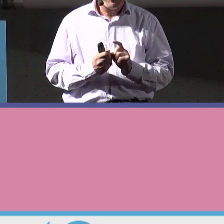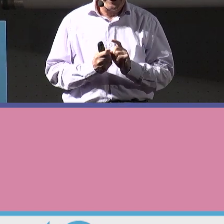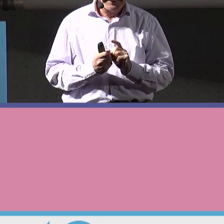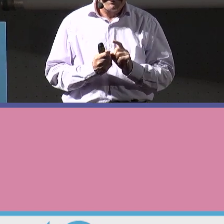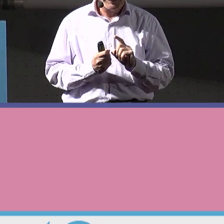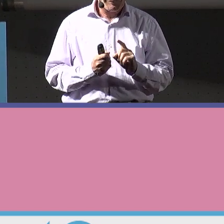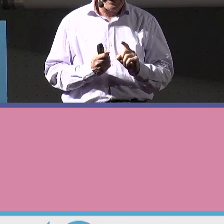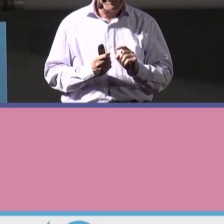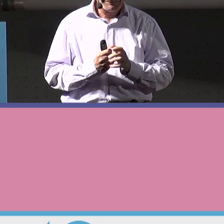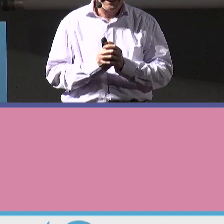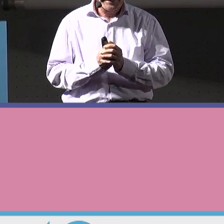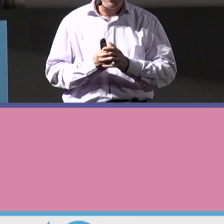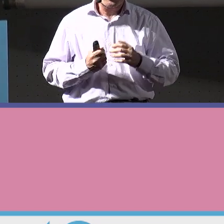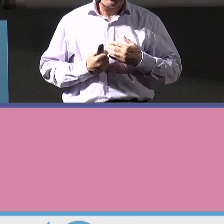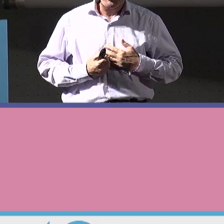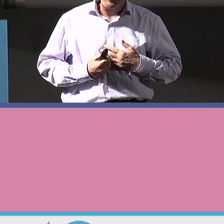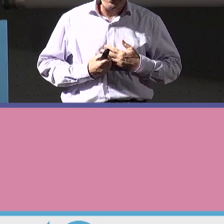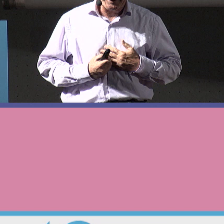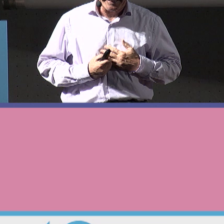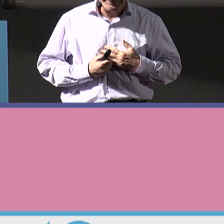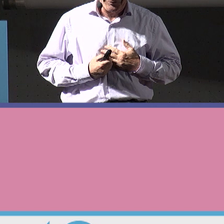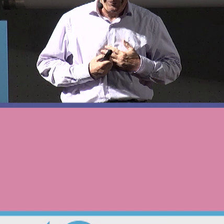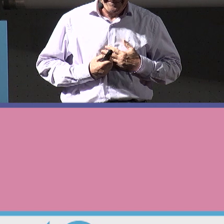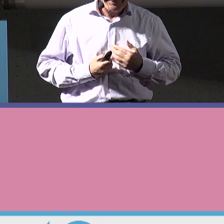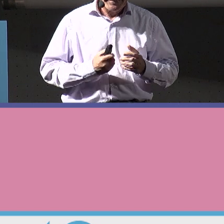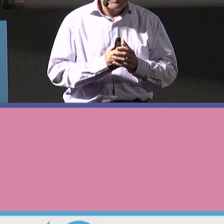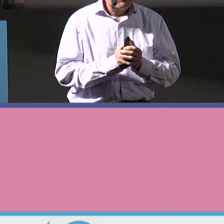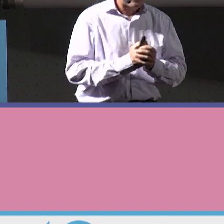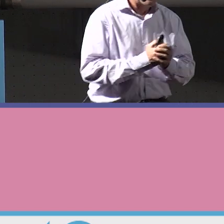xente de fora. Disculpademe, os galegos somos moi hospitalarios.